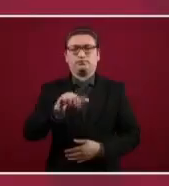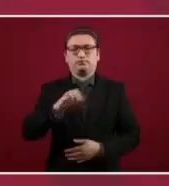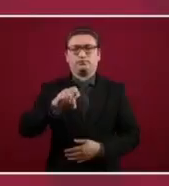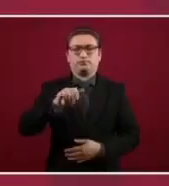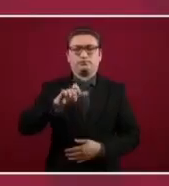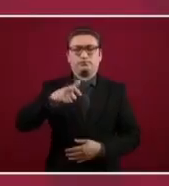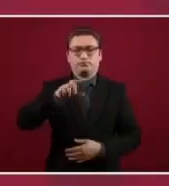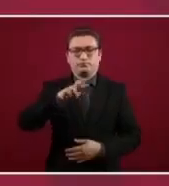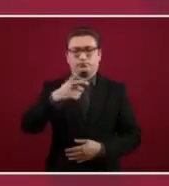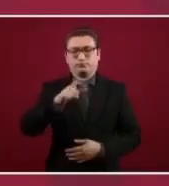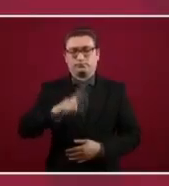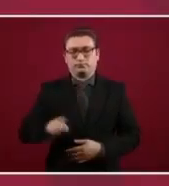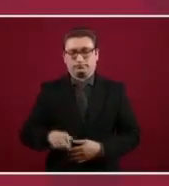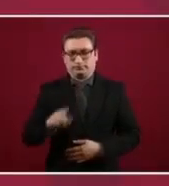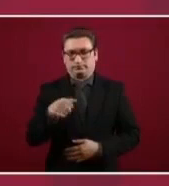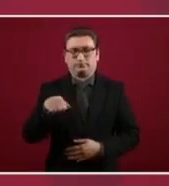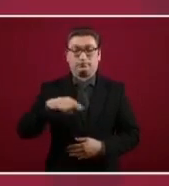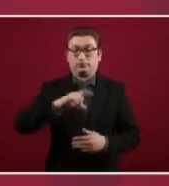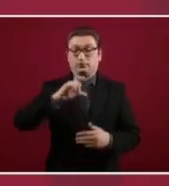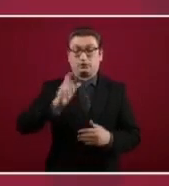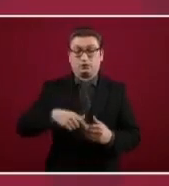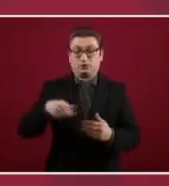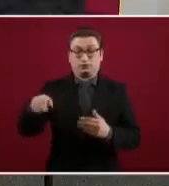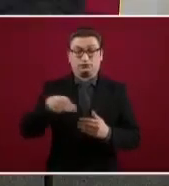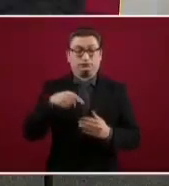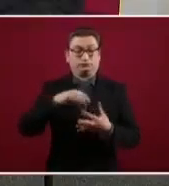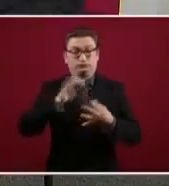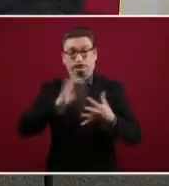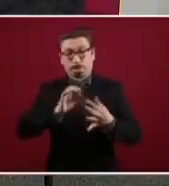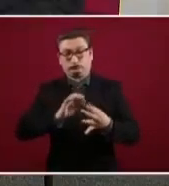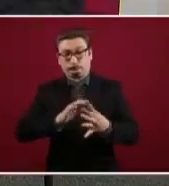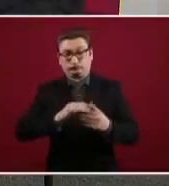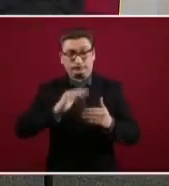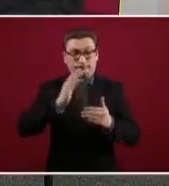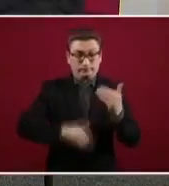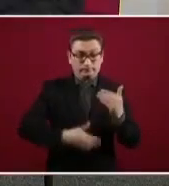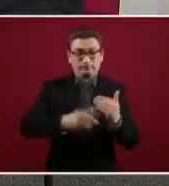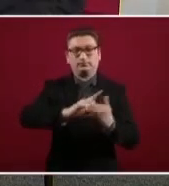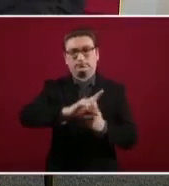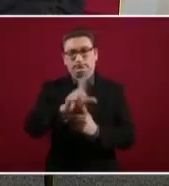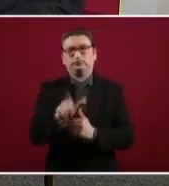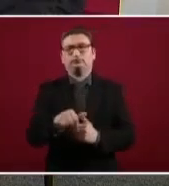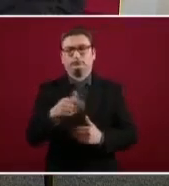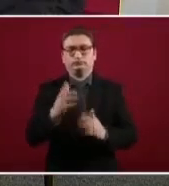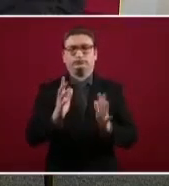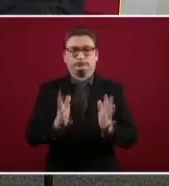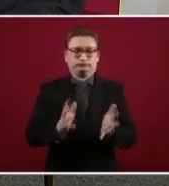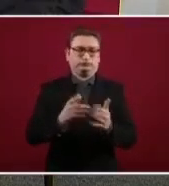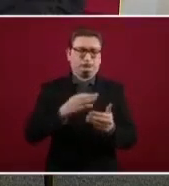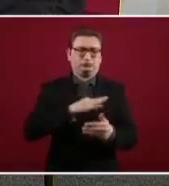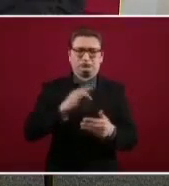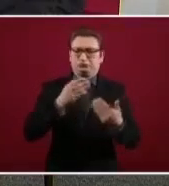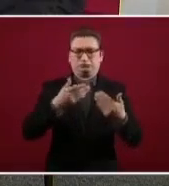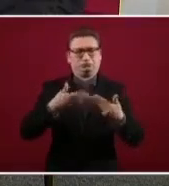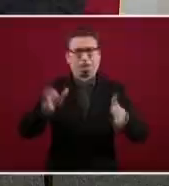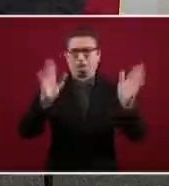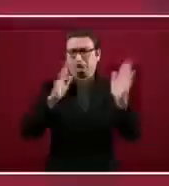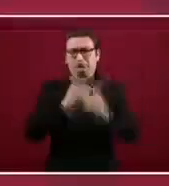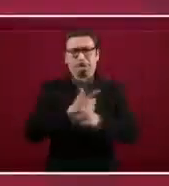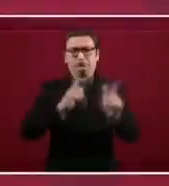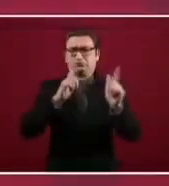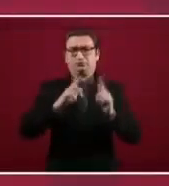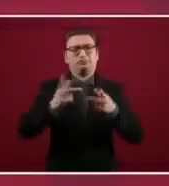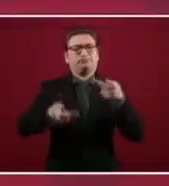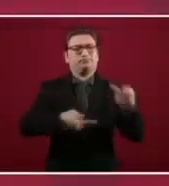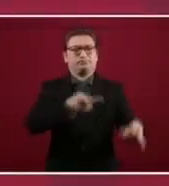terminemos con esta exposición abrimos como siempre la